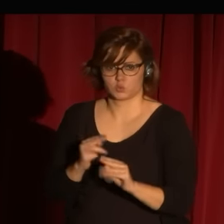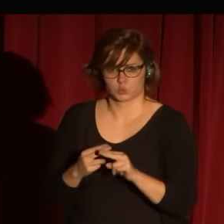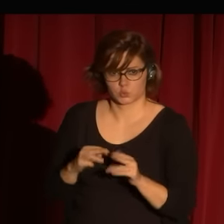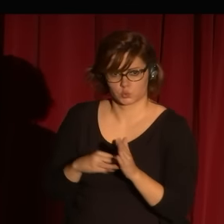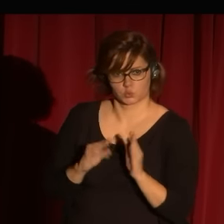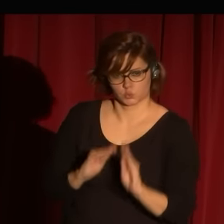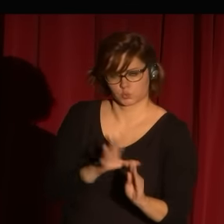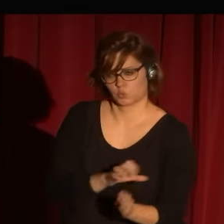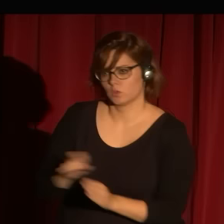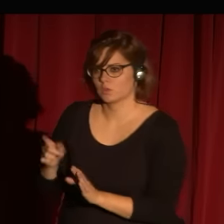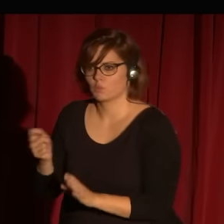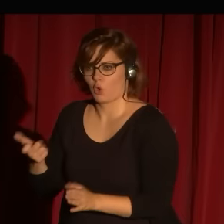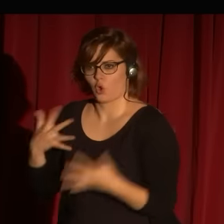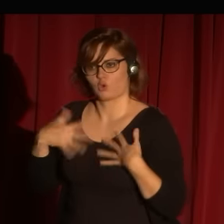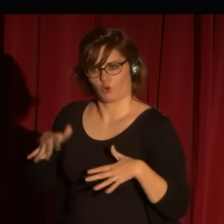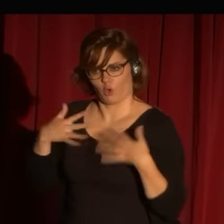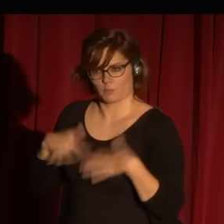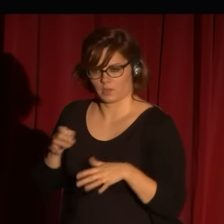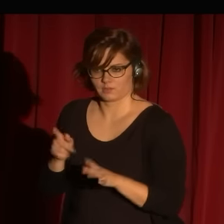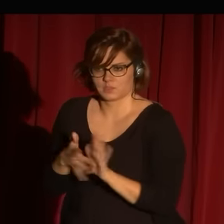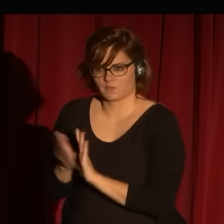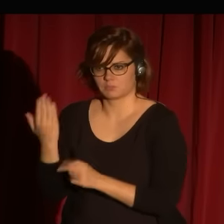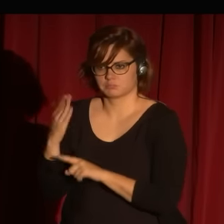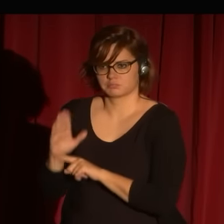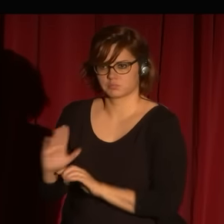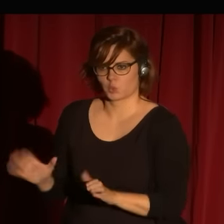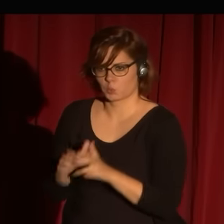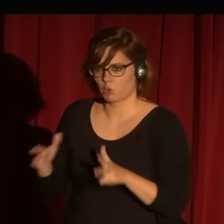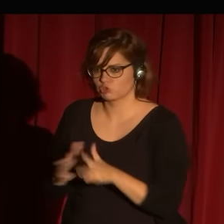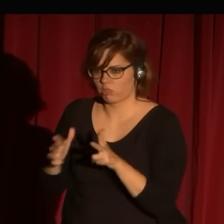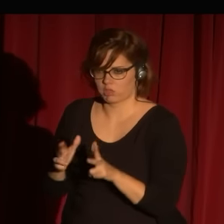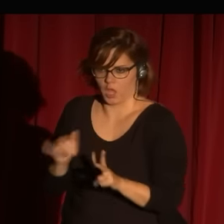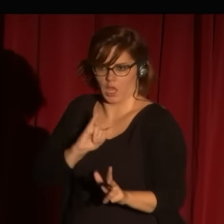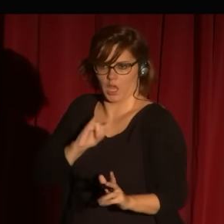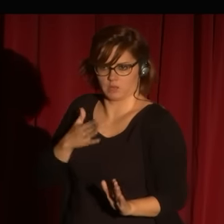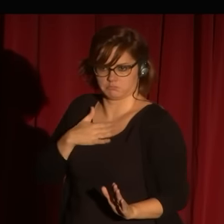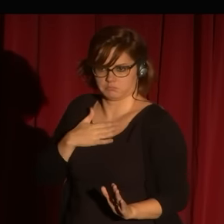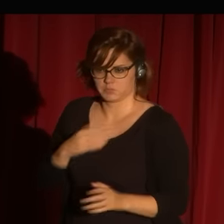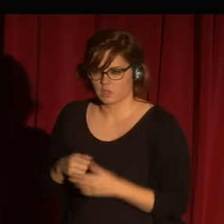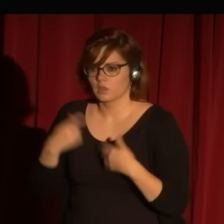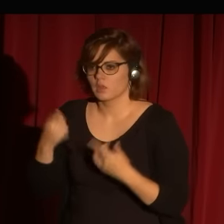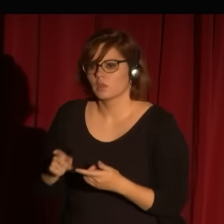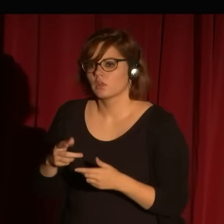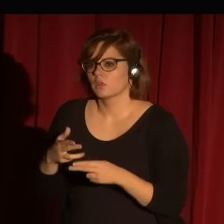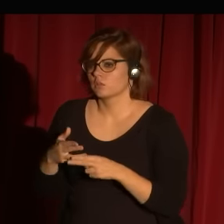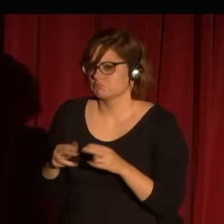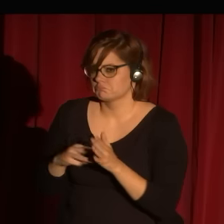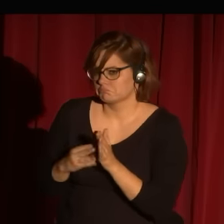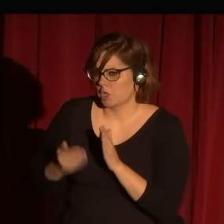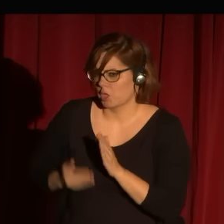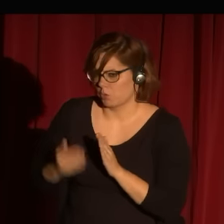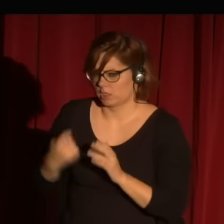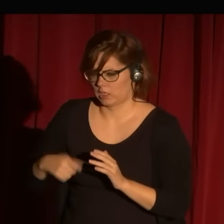cubiertos eran algo parecido a la ropa demostraban posición social también hablaban de quién uno era y por lo tanto había cubiertos muy caros muy importantes